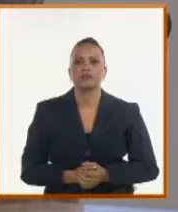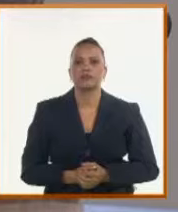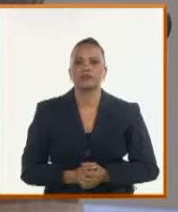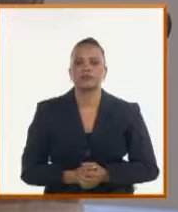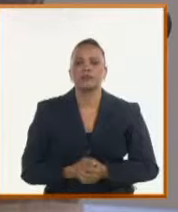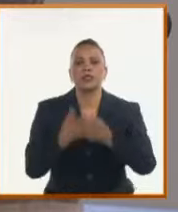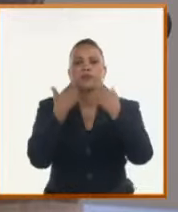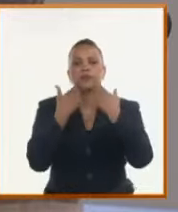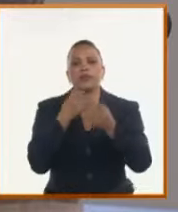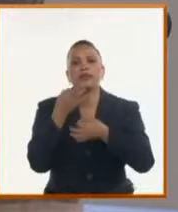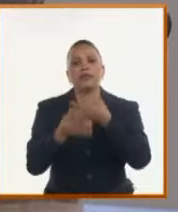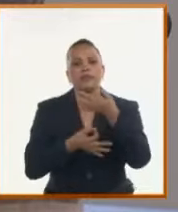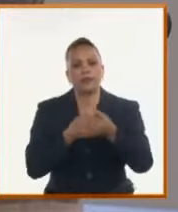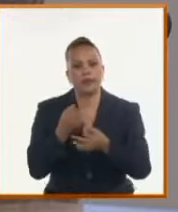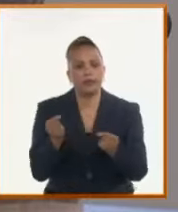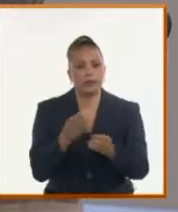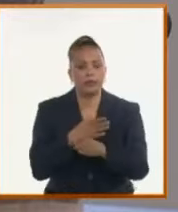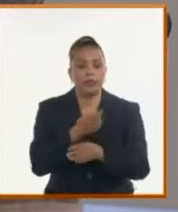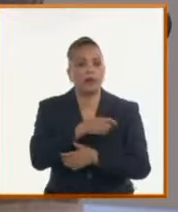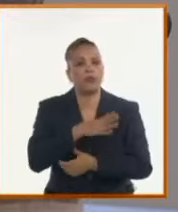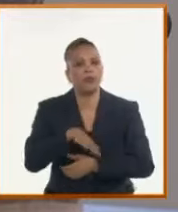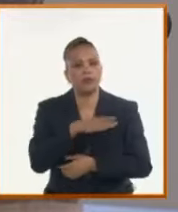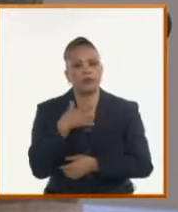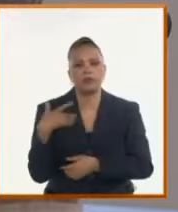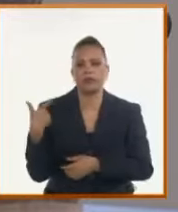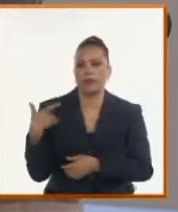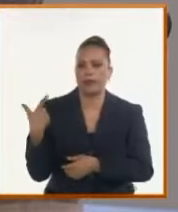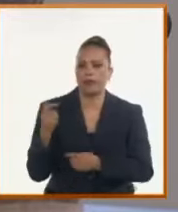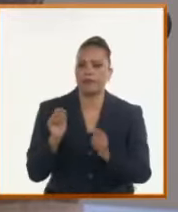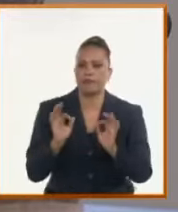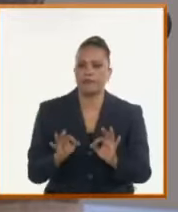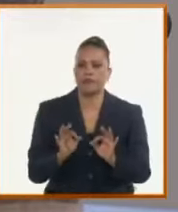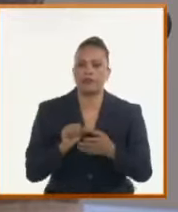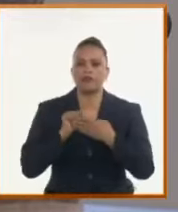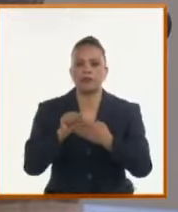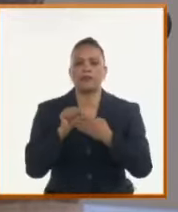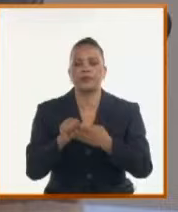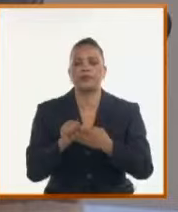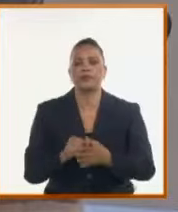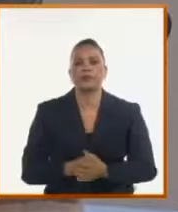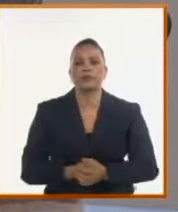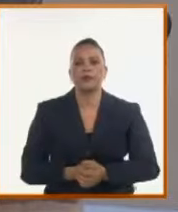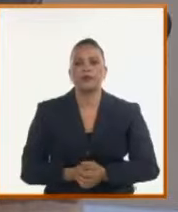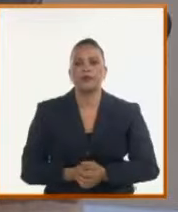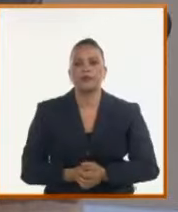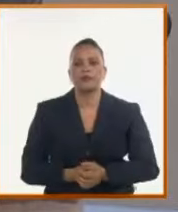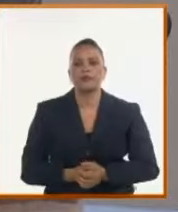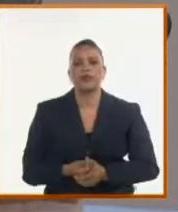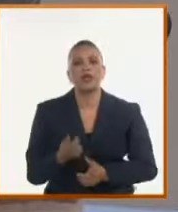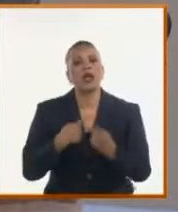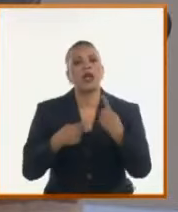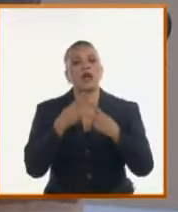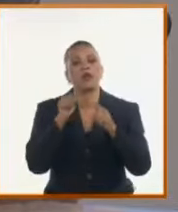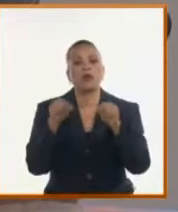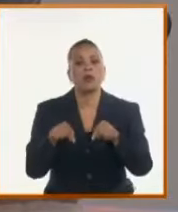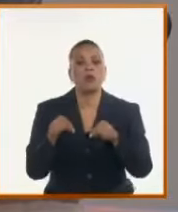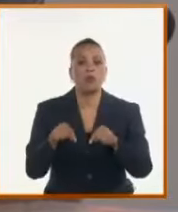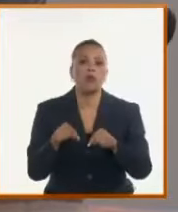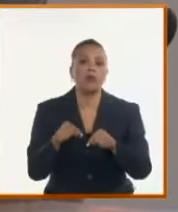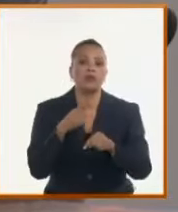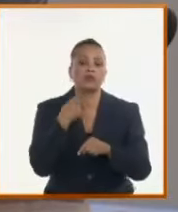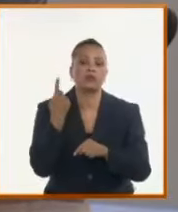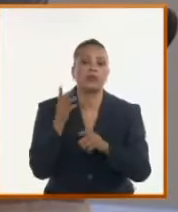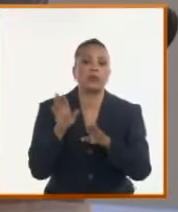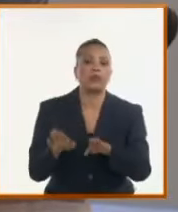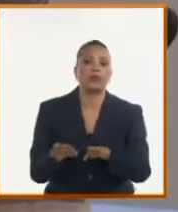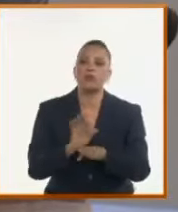aclarar que existe por parte de la población algunas insatisfacciones con estos servicios eh A pesar de que hoy no se ha suspendido